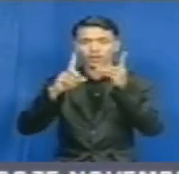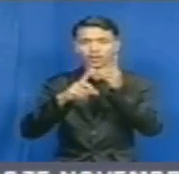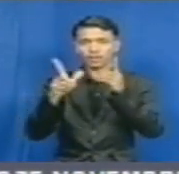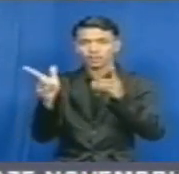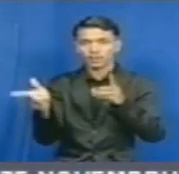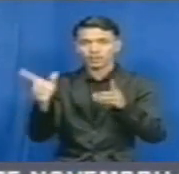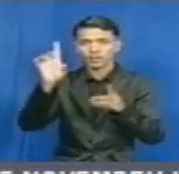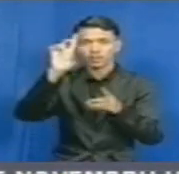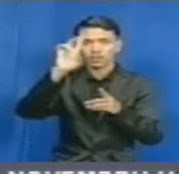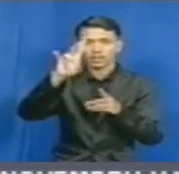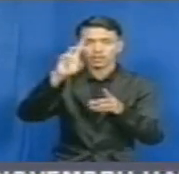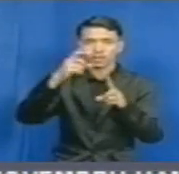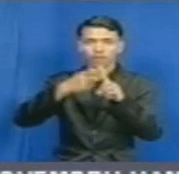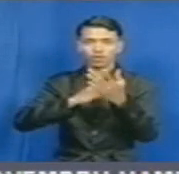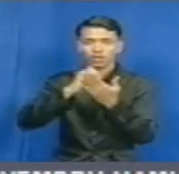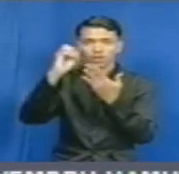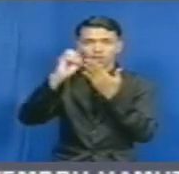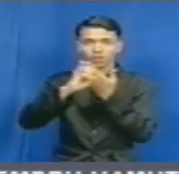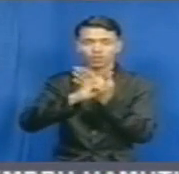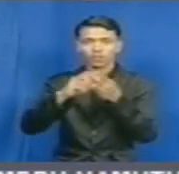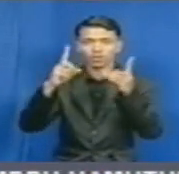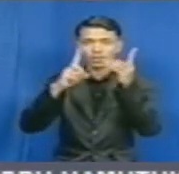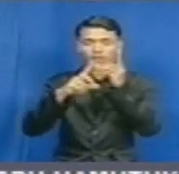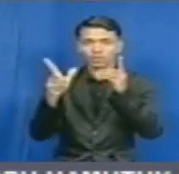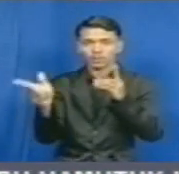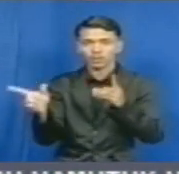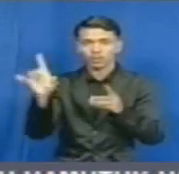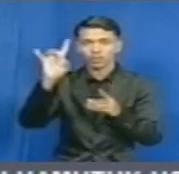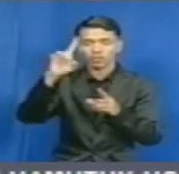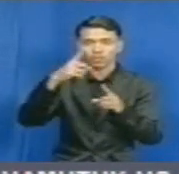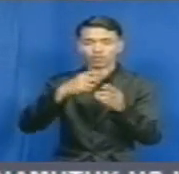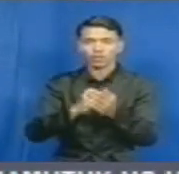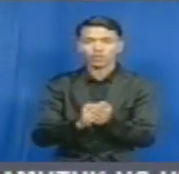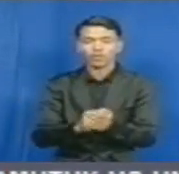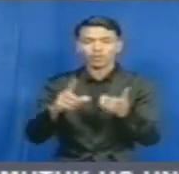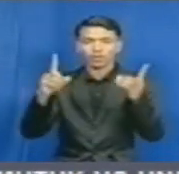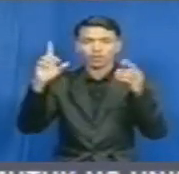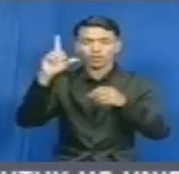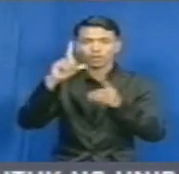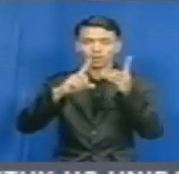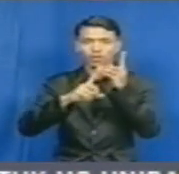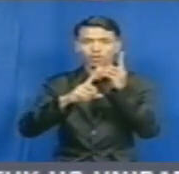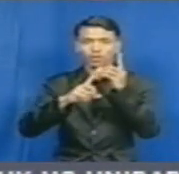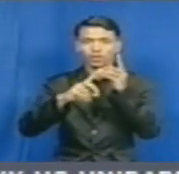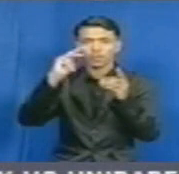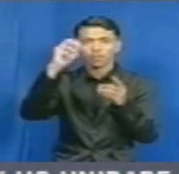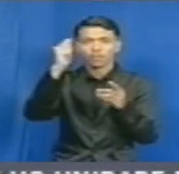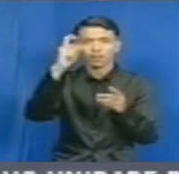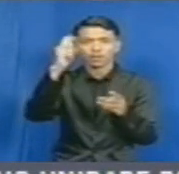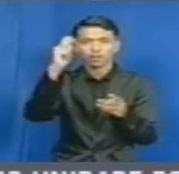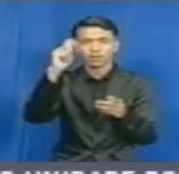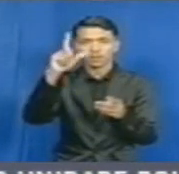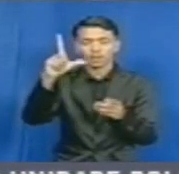octubre de 28 de octubre Loron Saudoso Max Talo, Saudoso Sebastián Gómez Loron